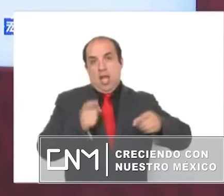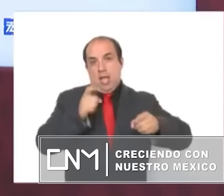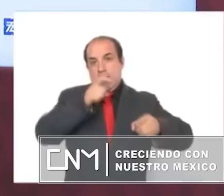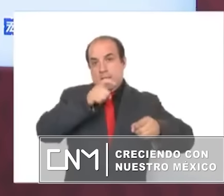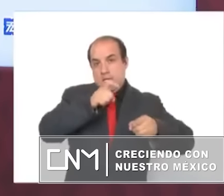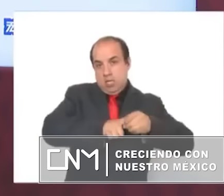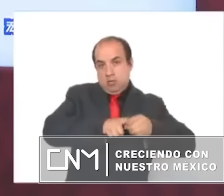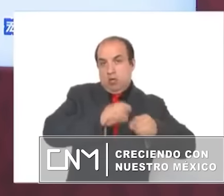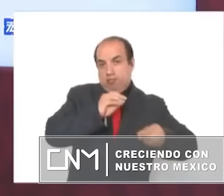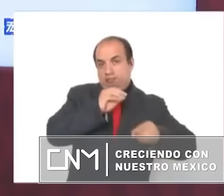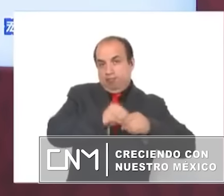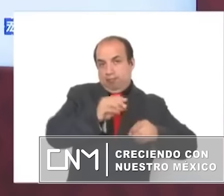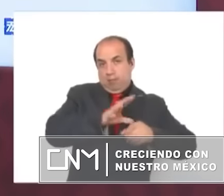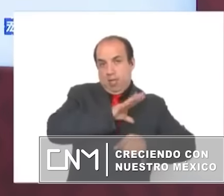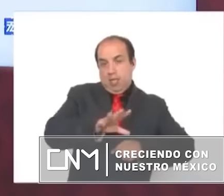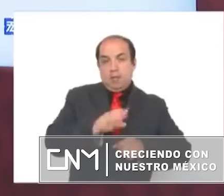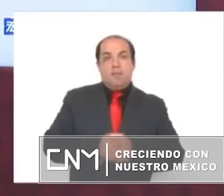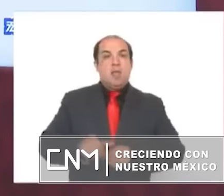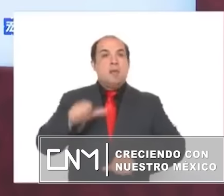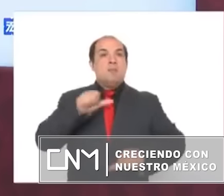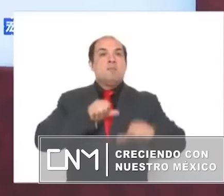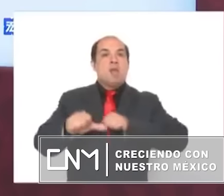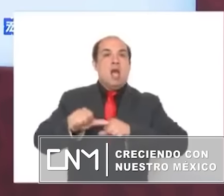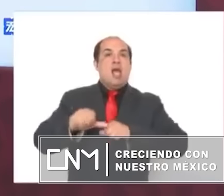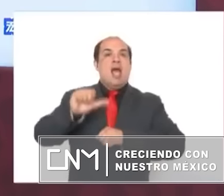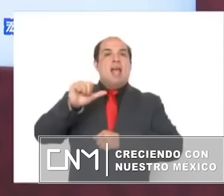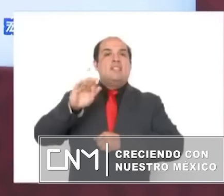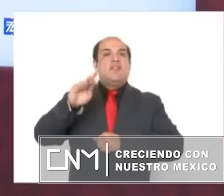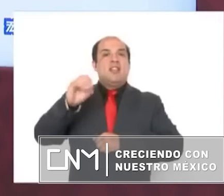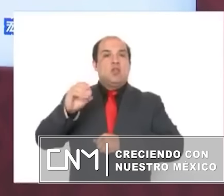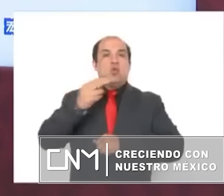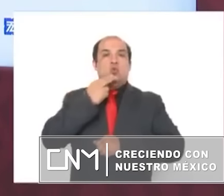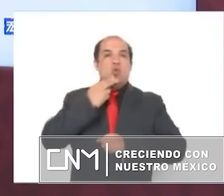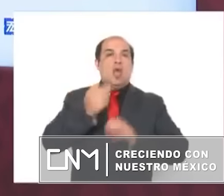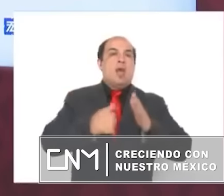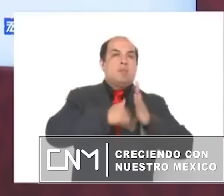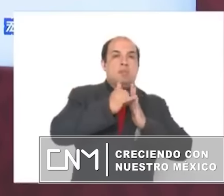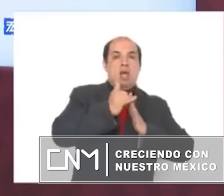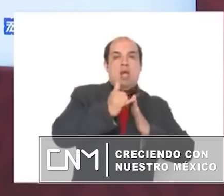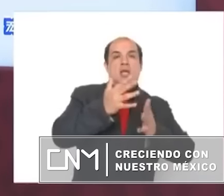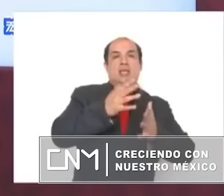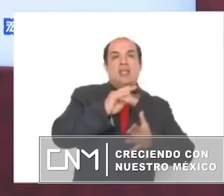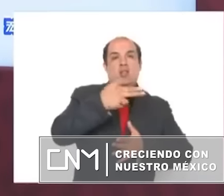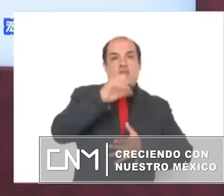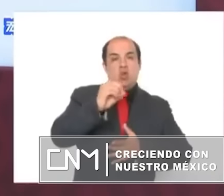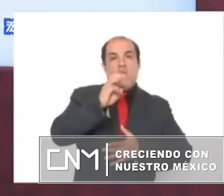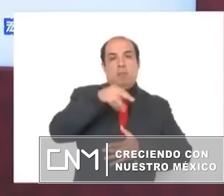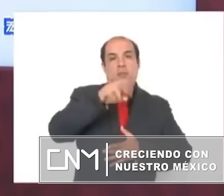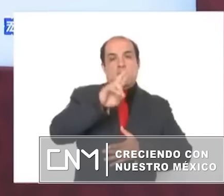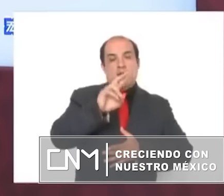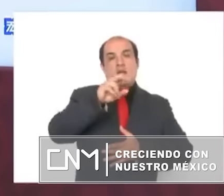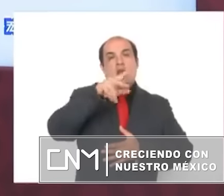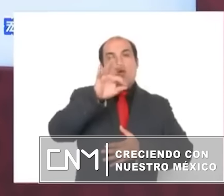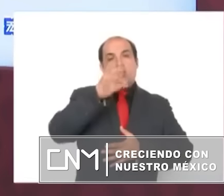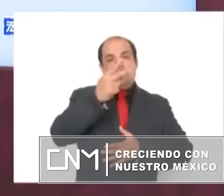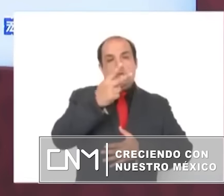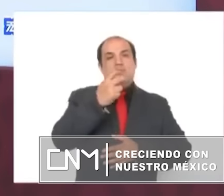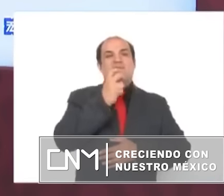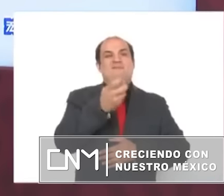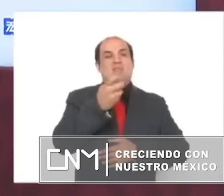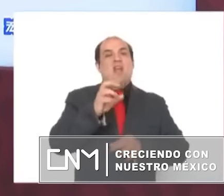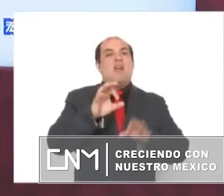el reemplazo del asfalto por concreto hidráulico con la característica de que se denomina MR42, que es un módulo